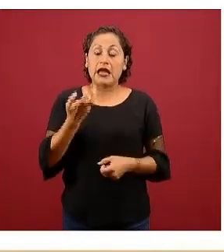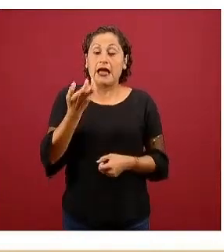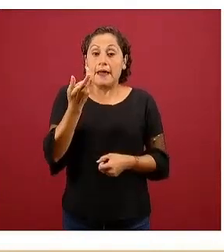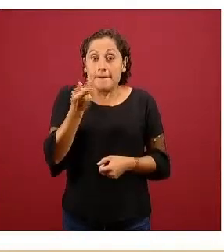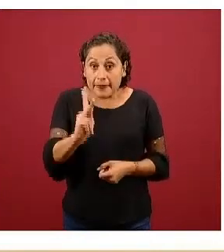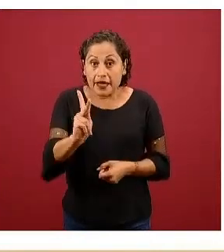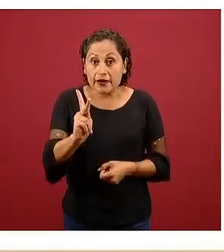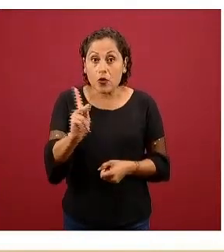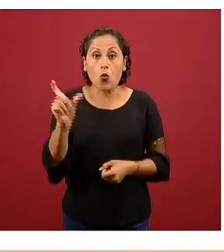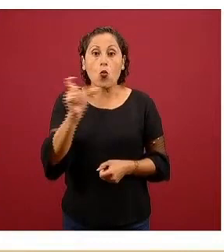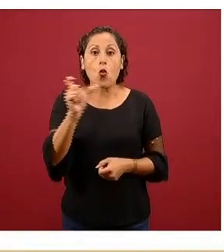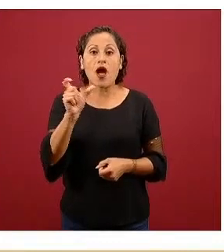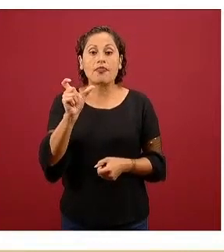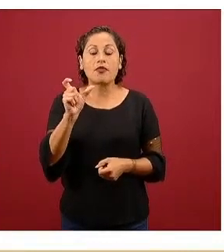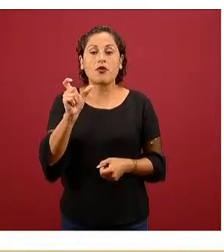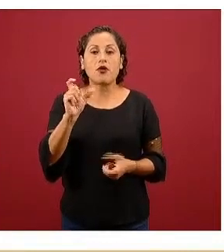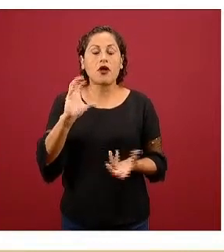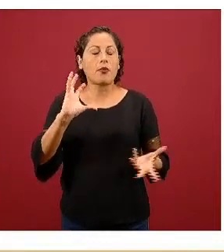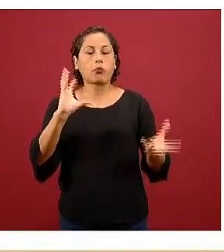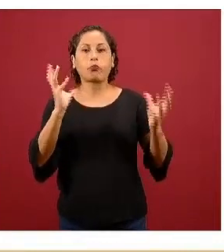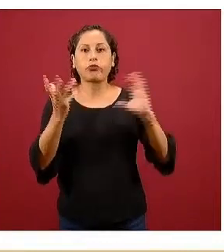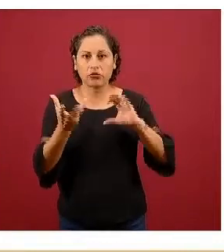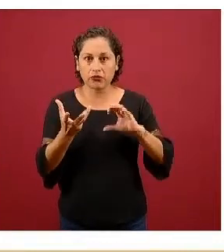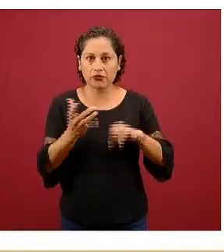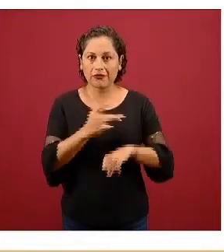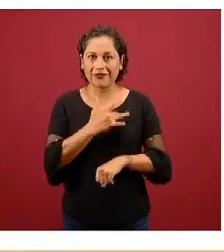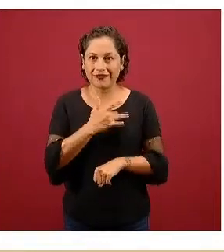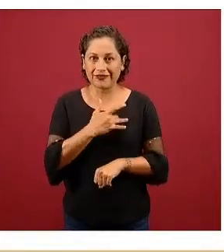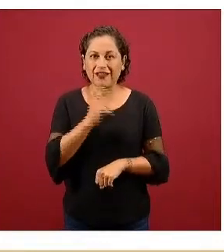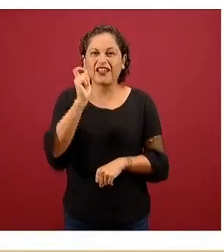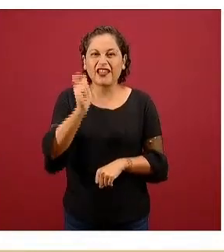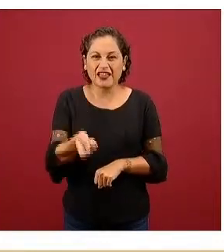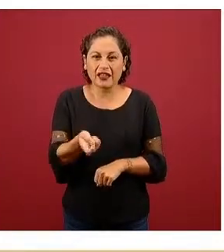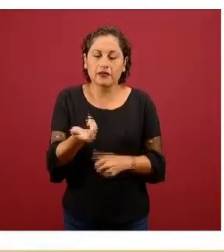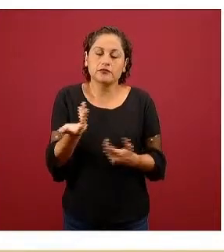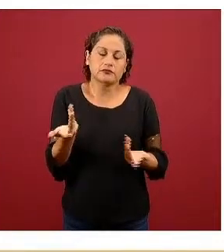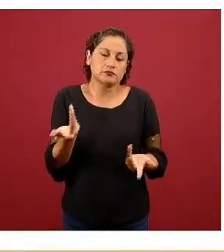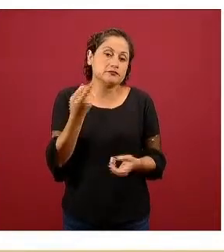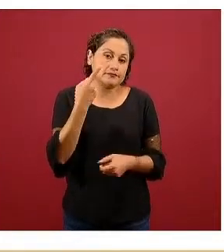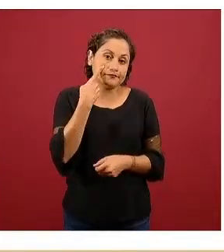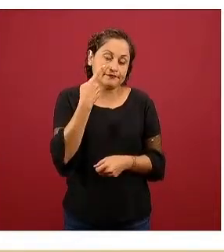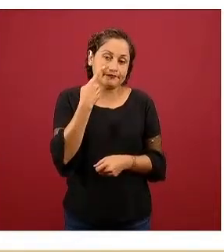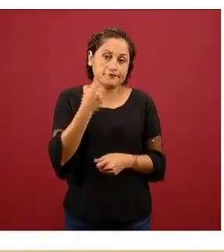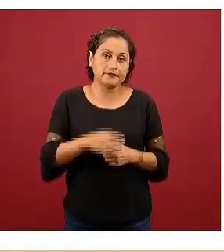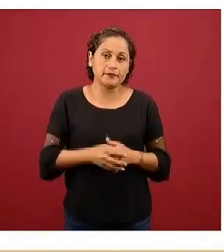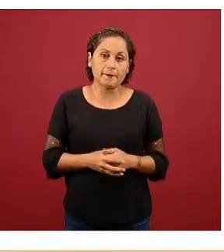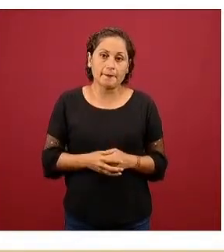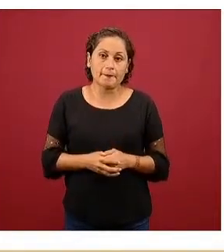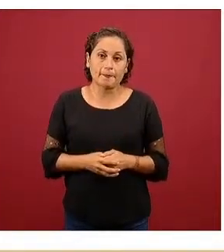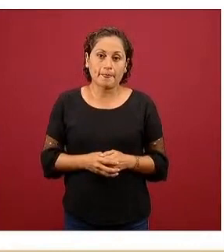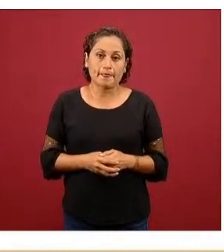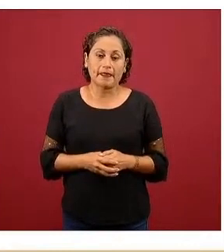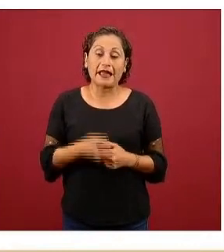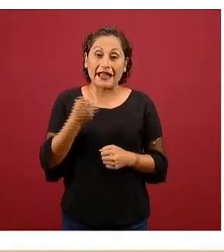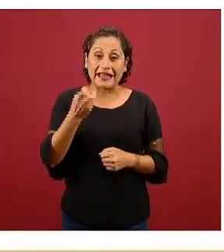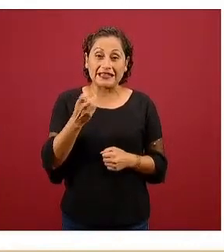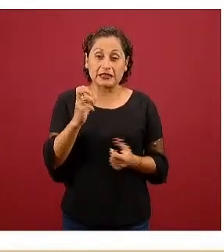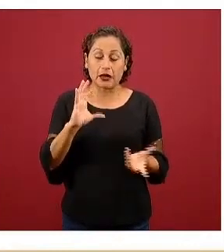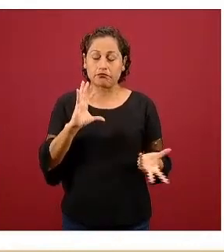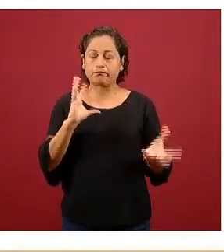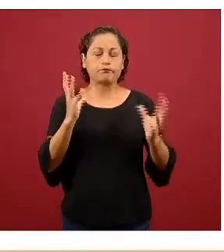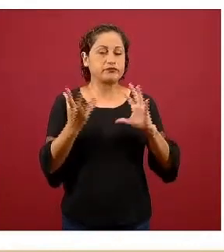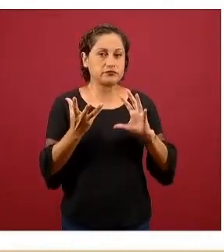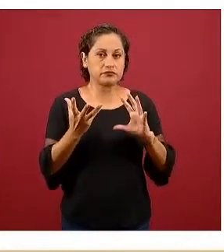emocionales, bueno, como les comentaba, debemos de considerarlas completa y